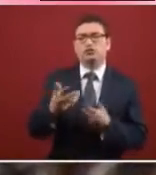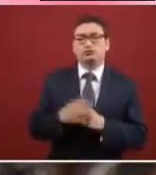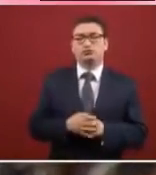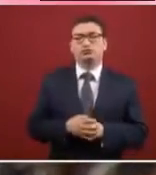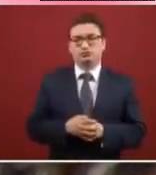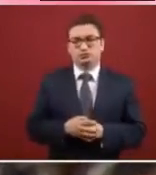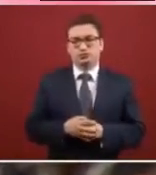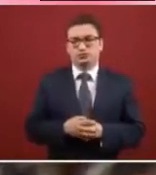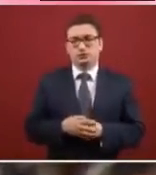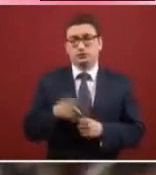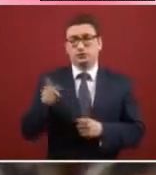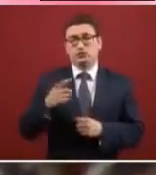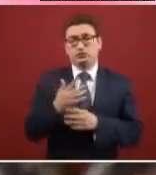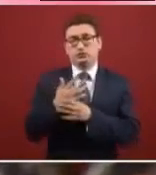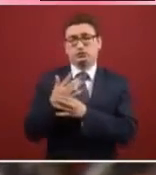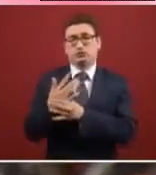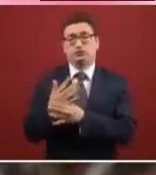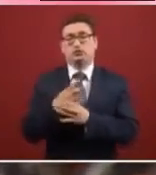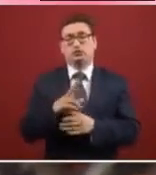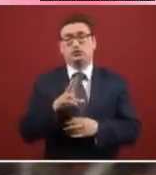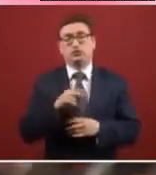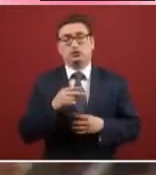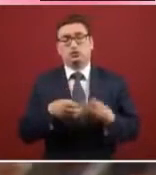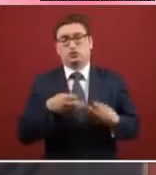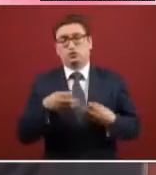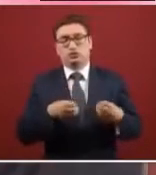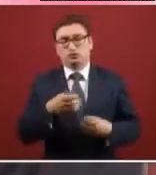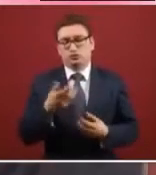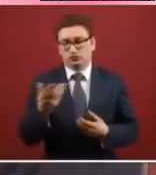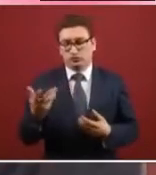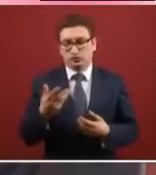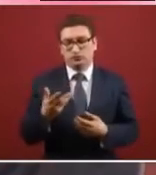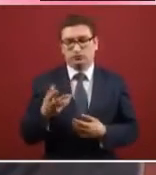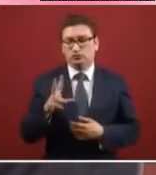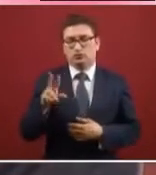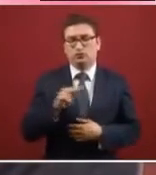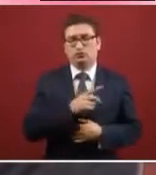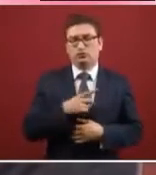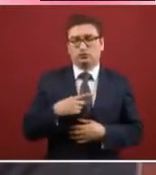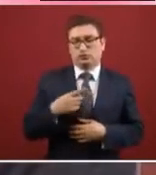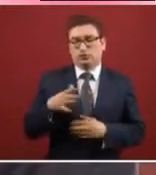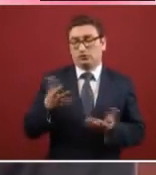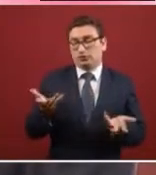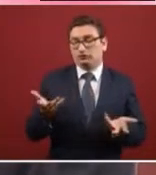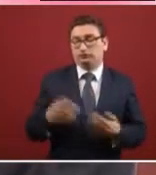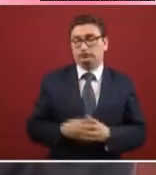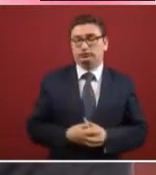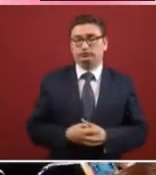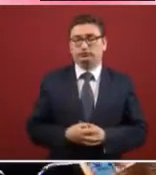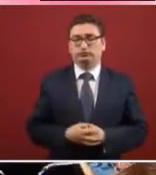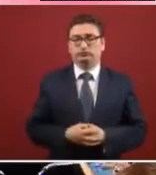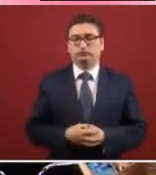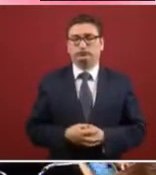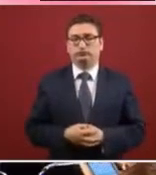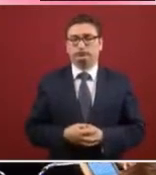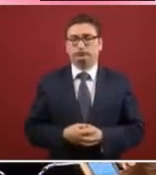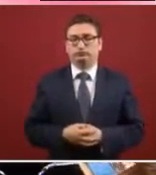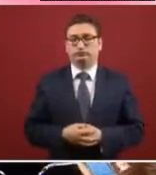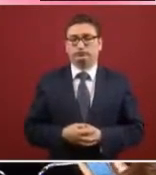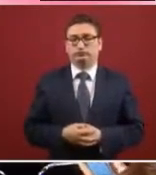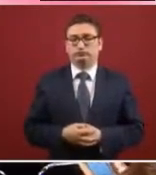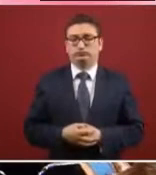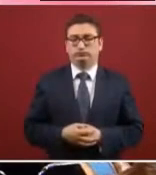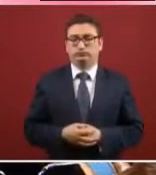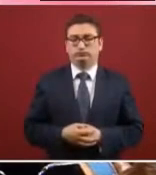usted pues esté opuesto a esa idea de juzgar. Even though you don't like to judge. Es una